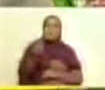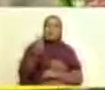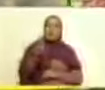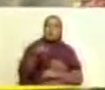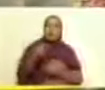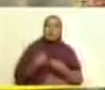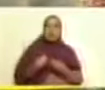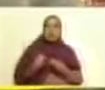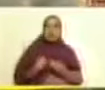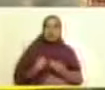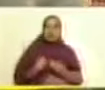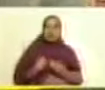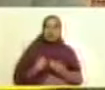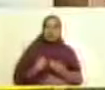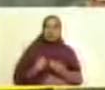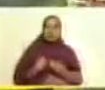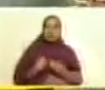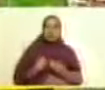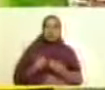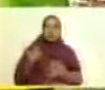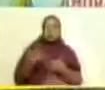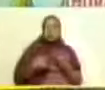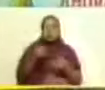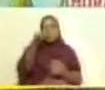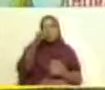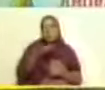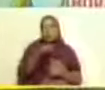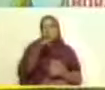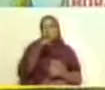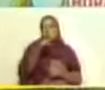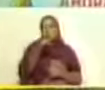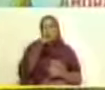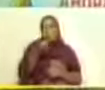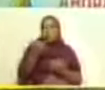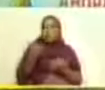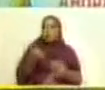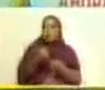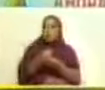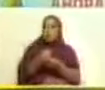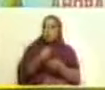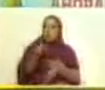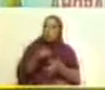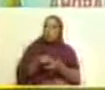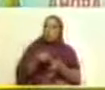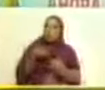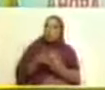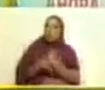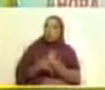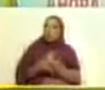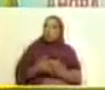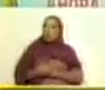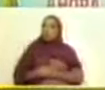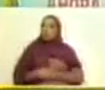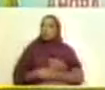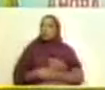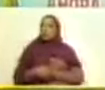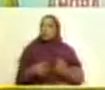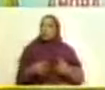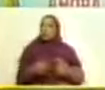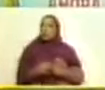vida. Y hemos estado participando en lo que se llama un turista